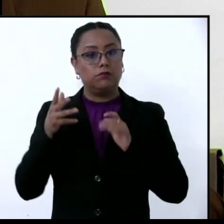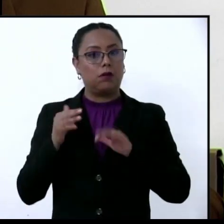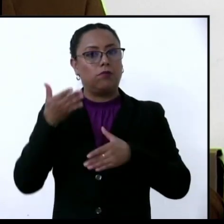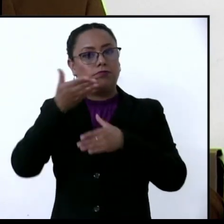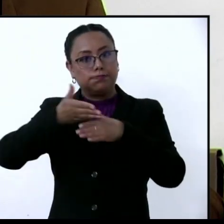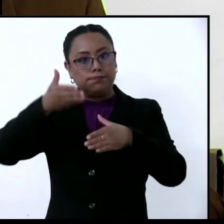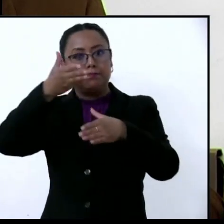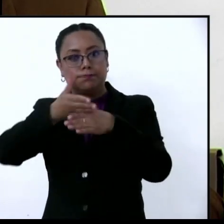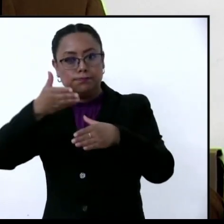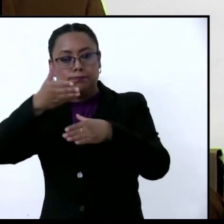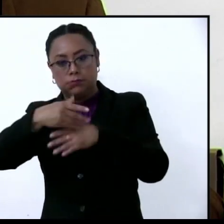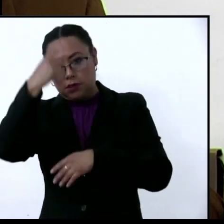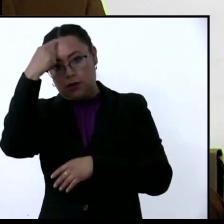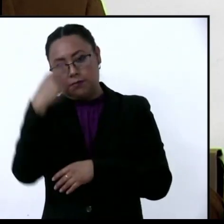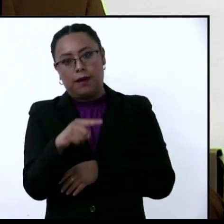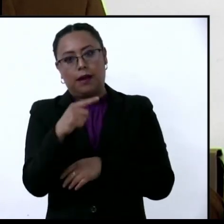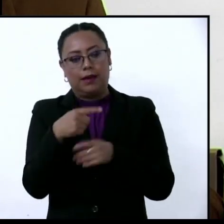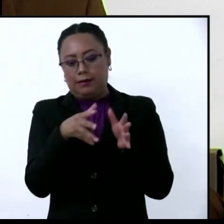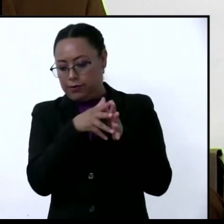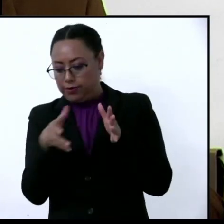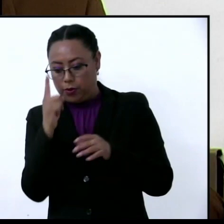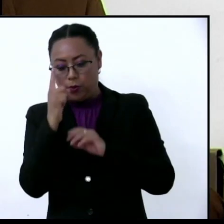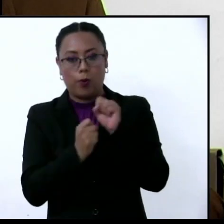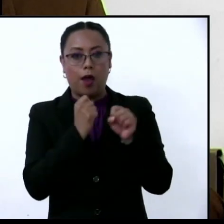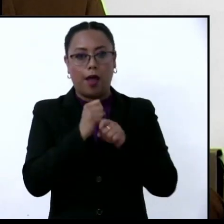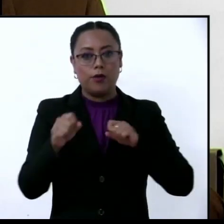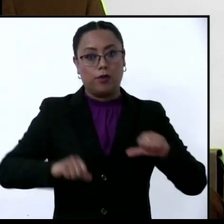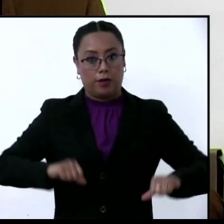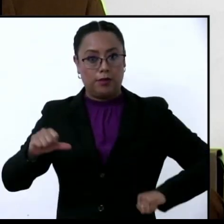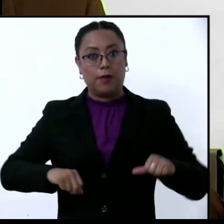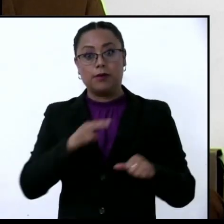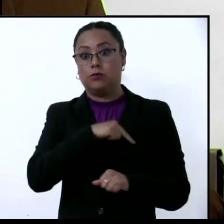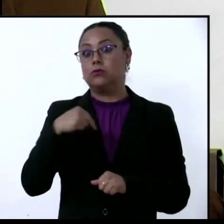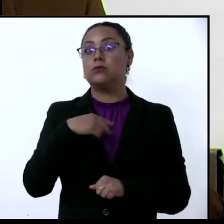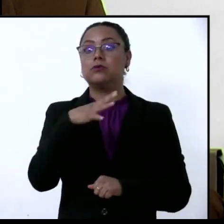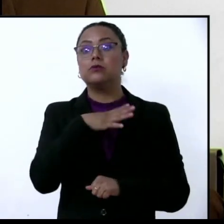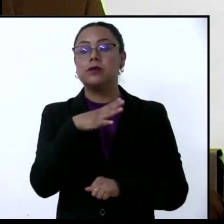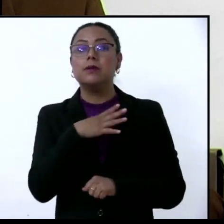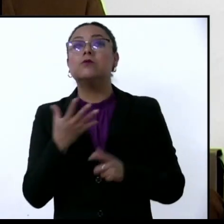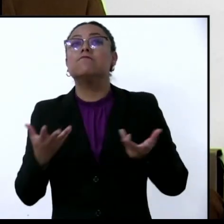a solicitar durante un año de actividades una